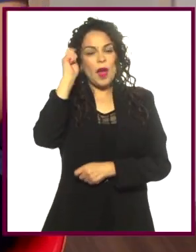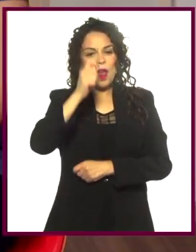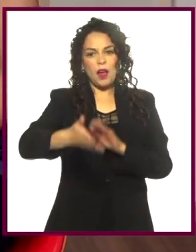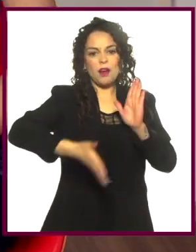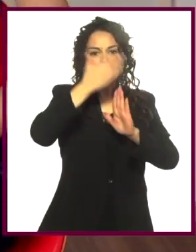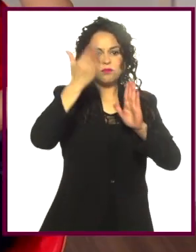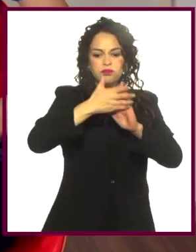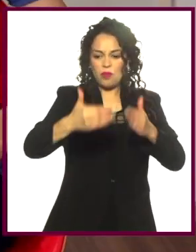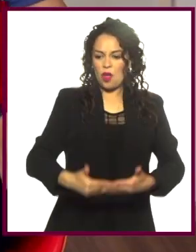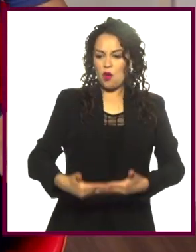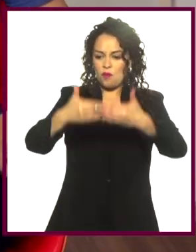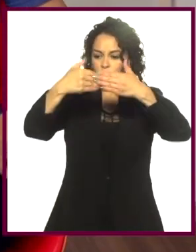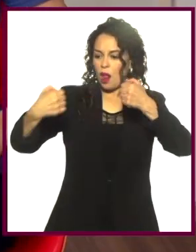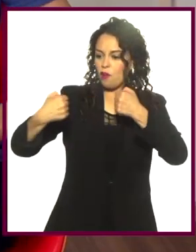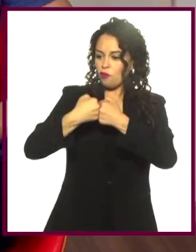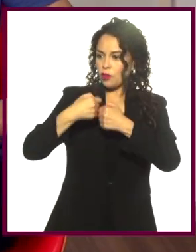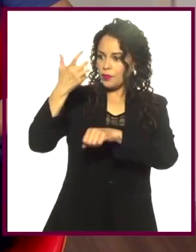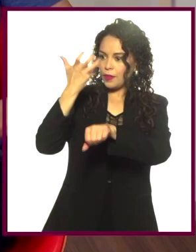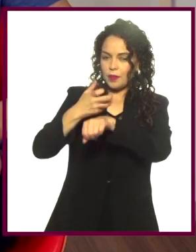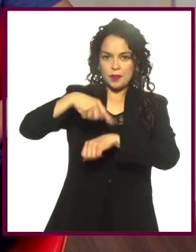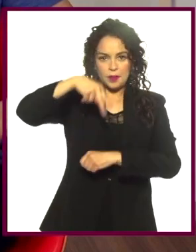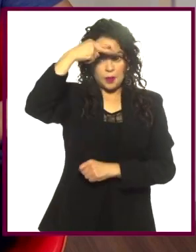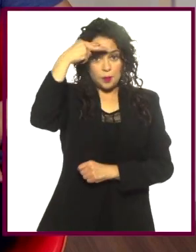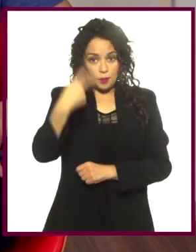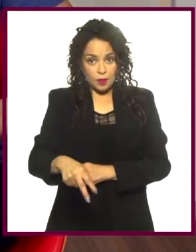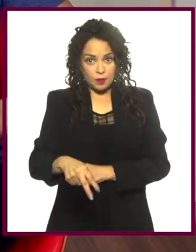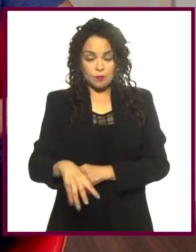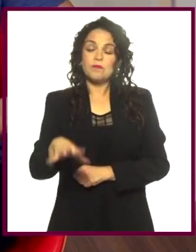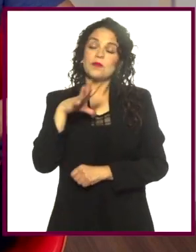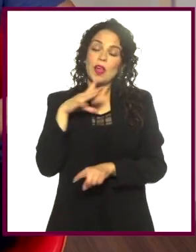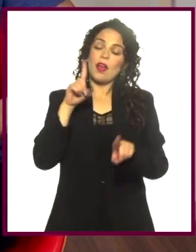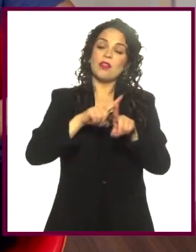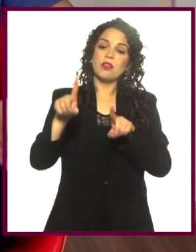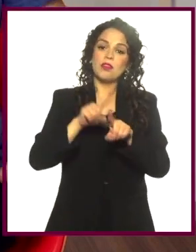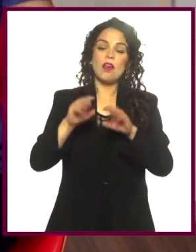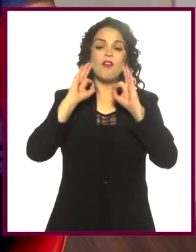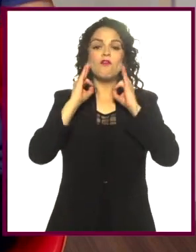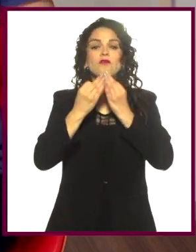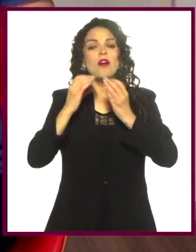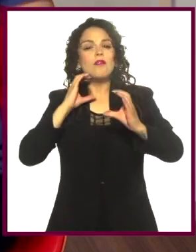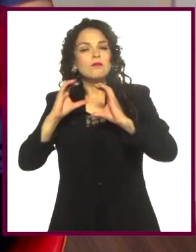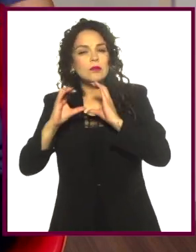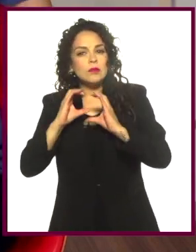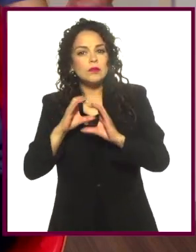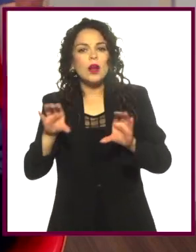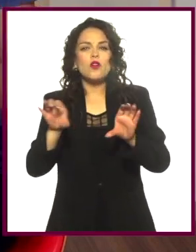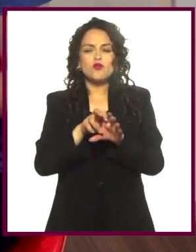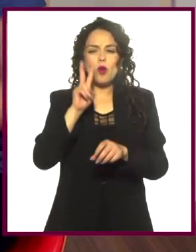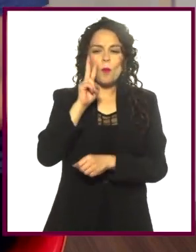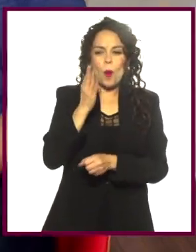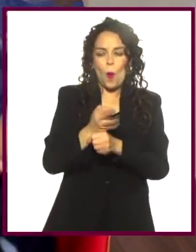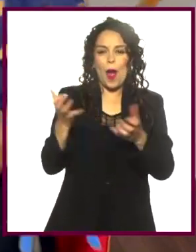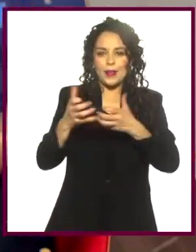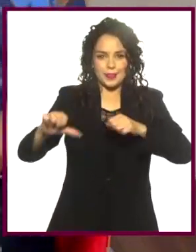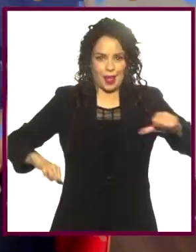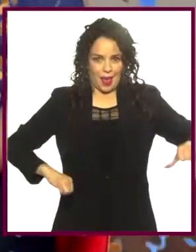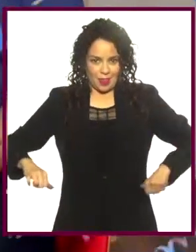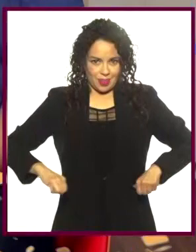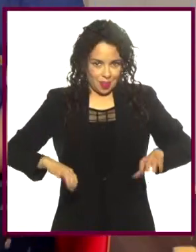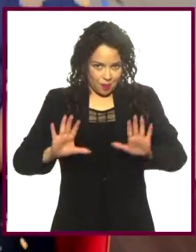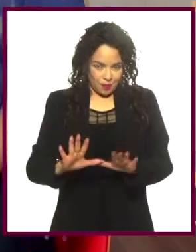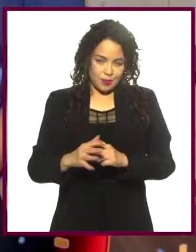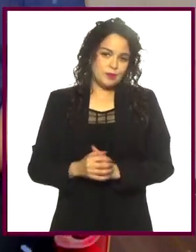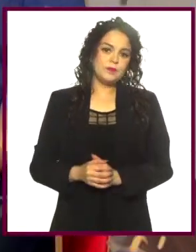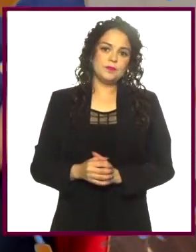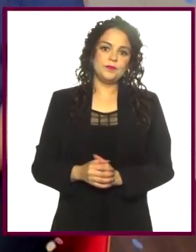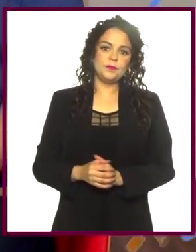fronteras. Entonces, hemos visto bastantes modelos de comunicación. ¿Qué les parece si hacemos un ejercicio?